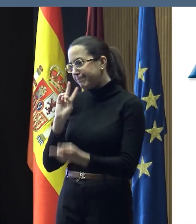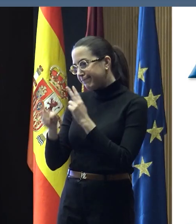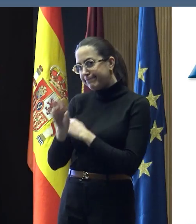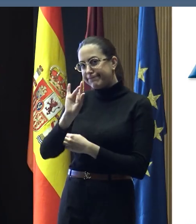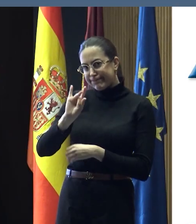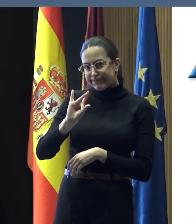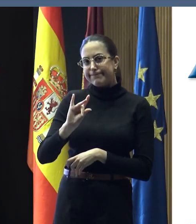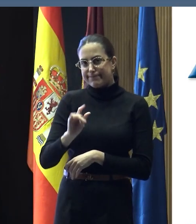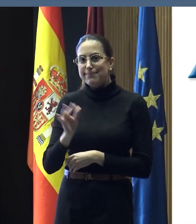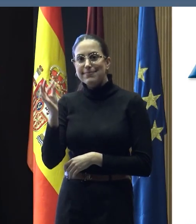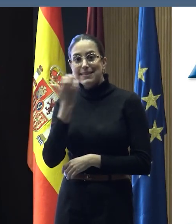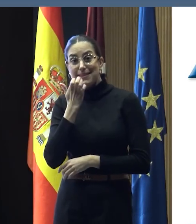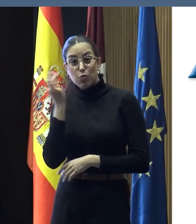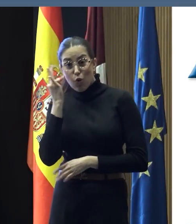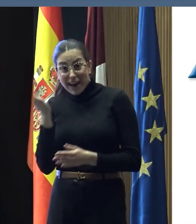Es